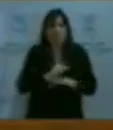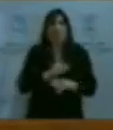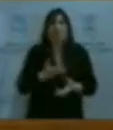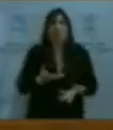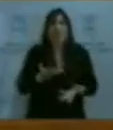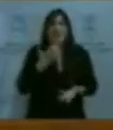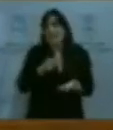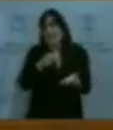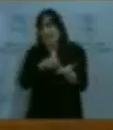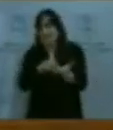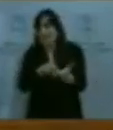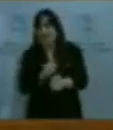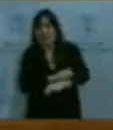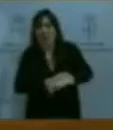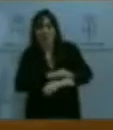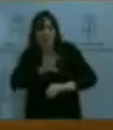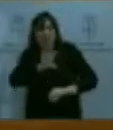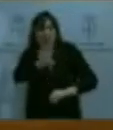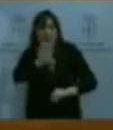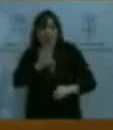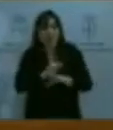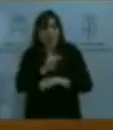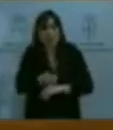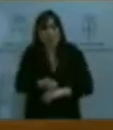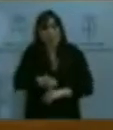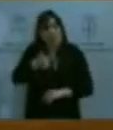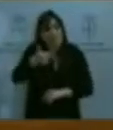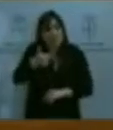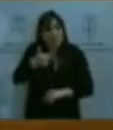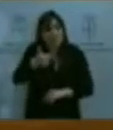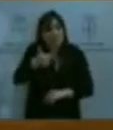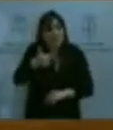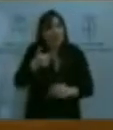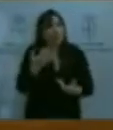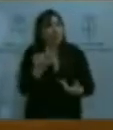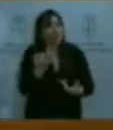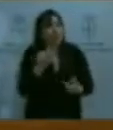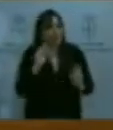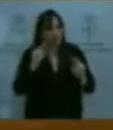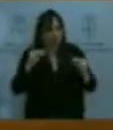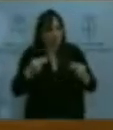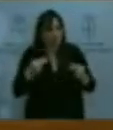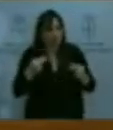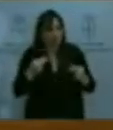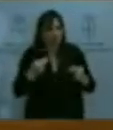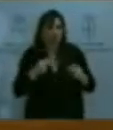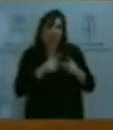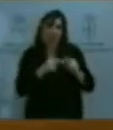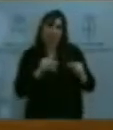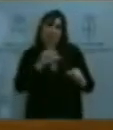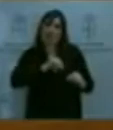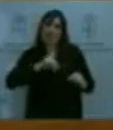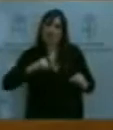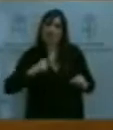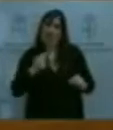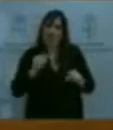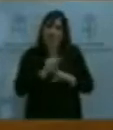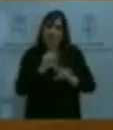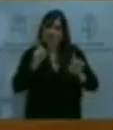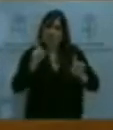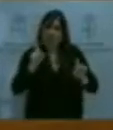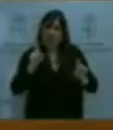más, lo primero que tiene que mirar es por qué Asturias es la segunda comunidad autónoma en la que más ha bajado la inversión en educación de España. ¿Por qué? En Asturias,